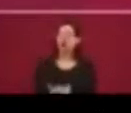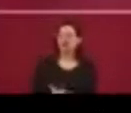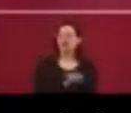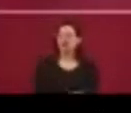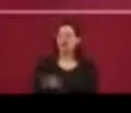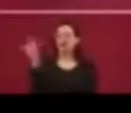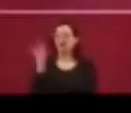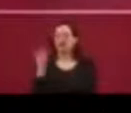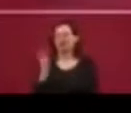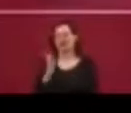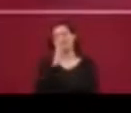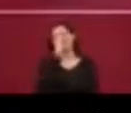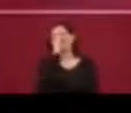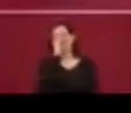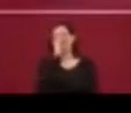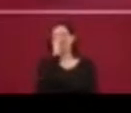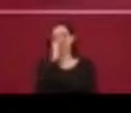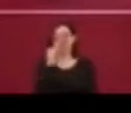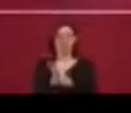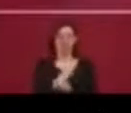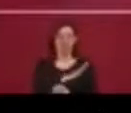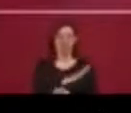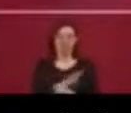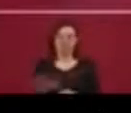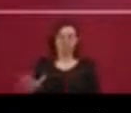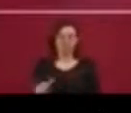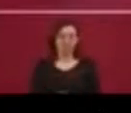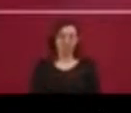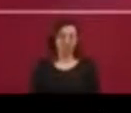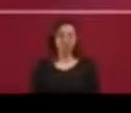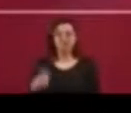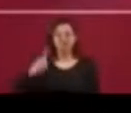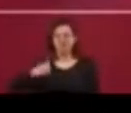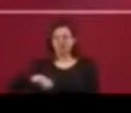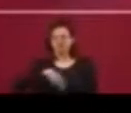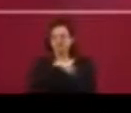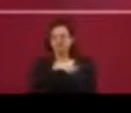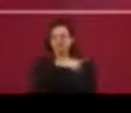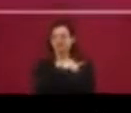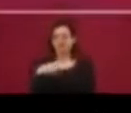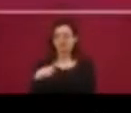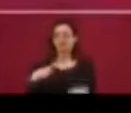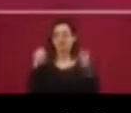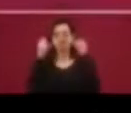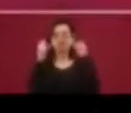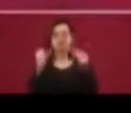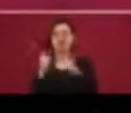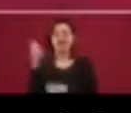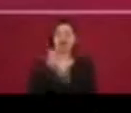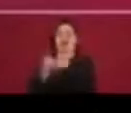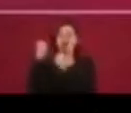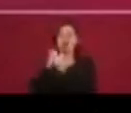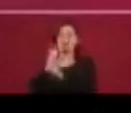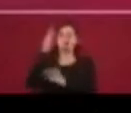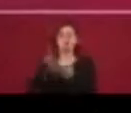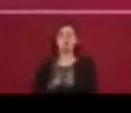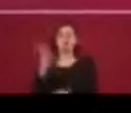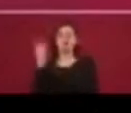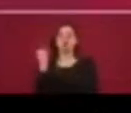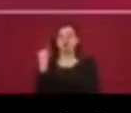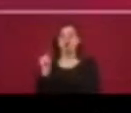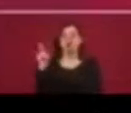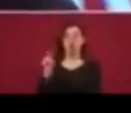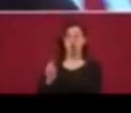la especulación. En consecuencia, hemos estado actuando en ese sentido. En el 2009 hubo un caso de